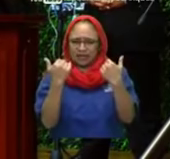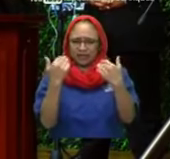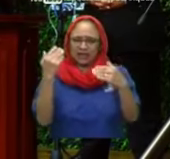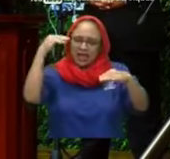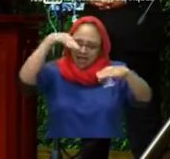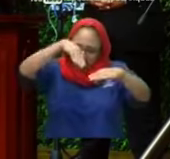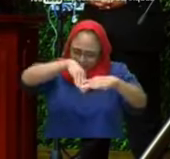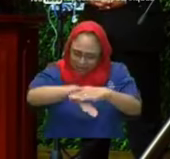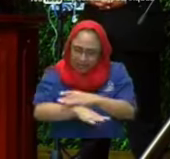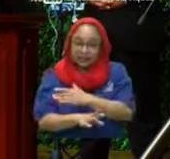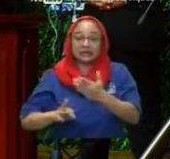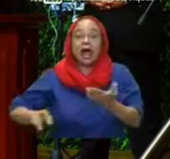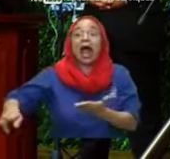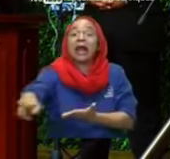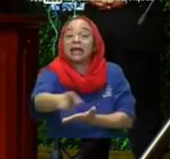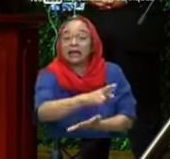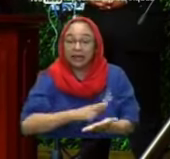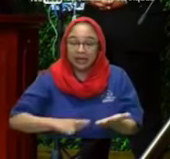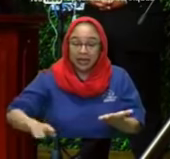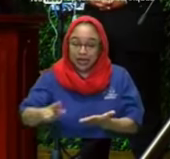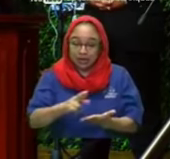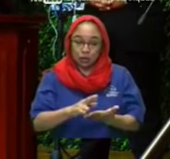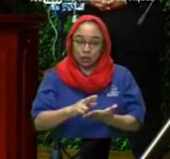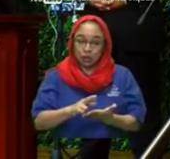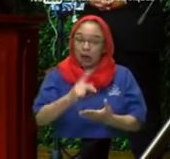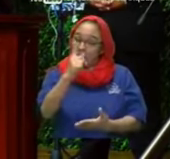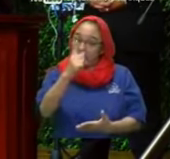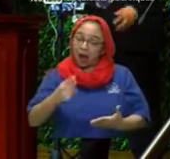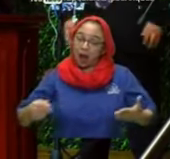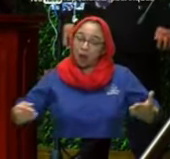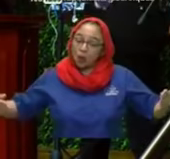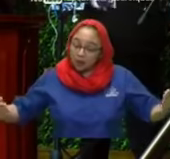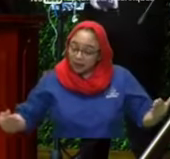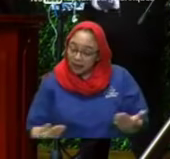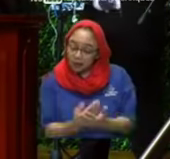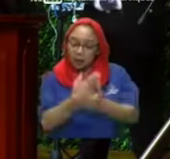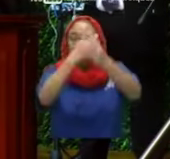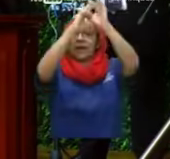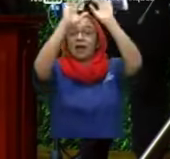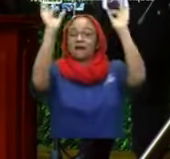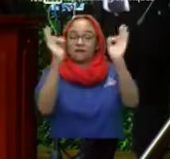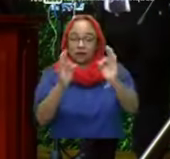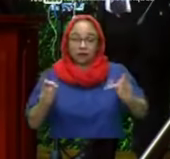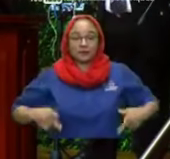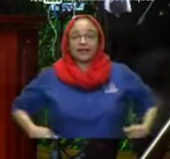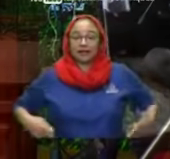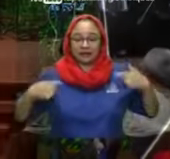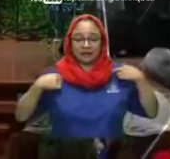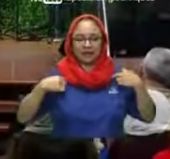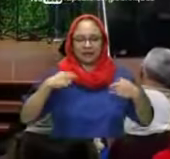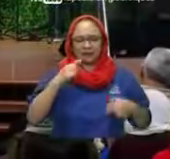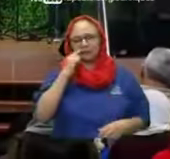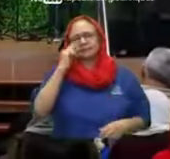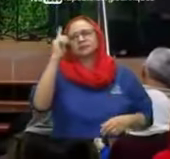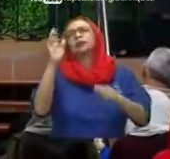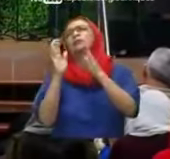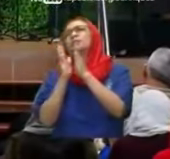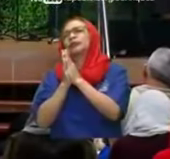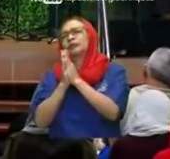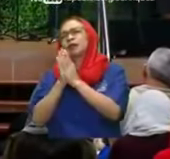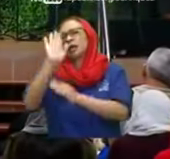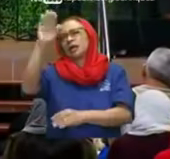al reino, entra a una nueva forma de vida. Señor, que tu Espíritu Santo toque